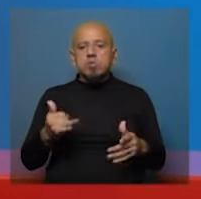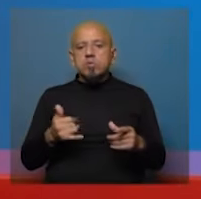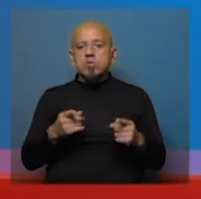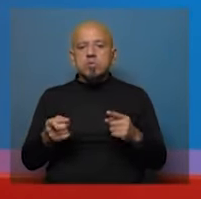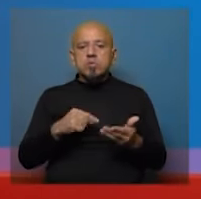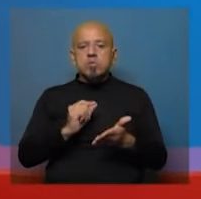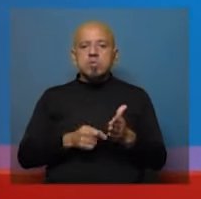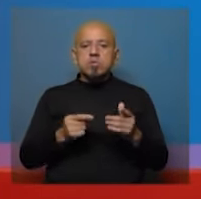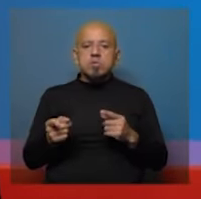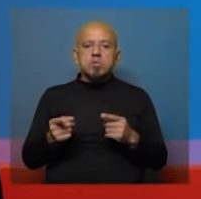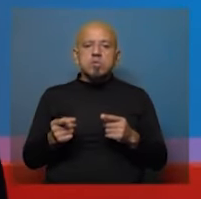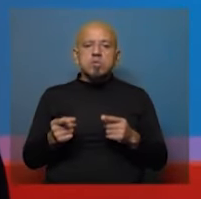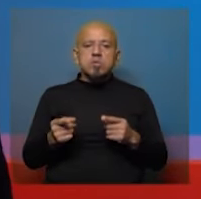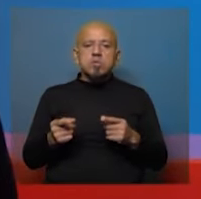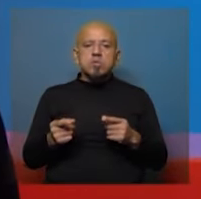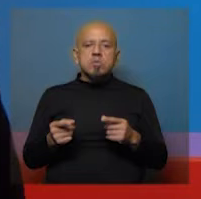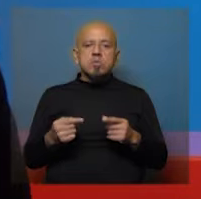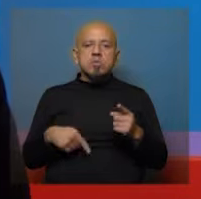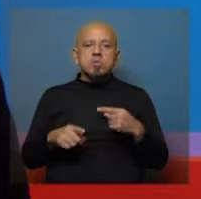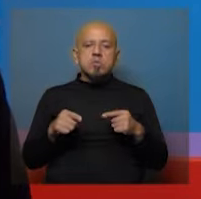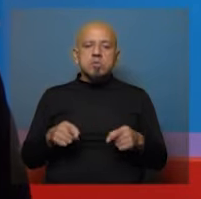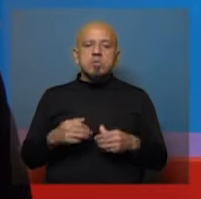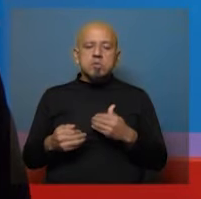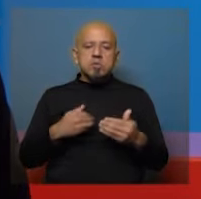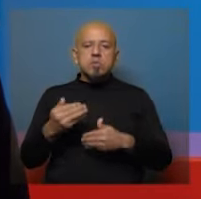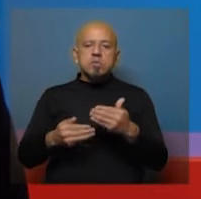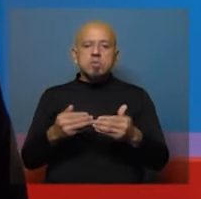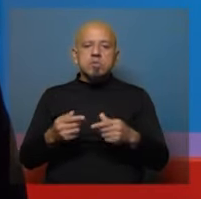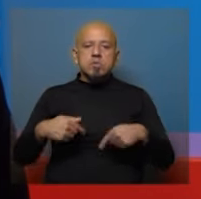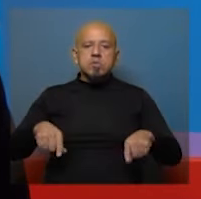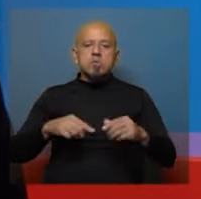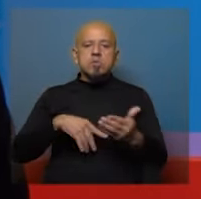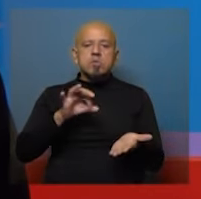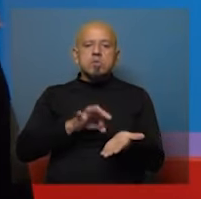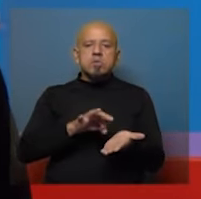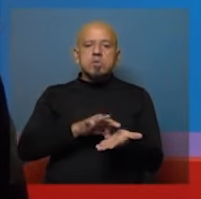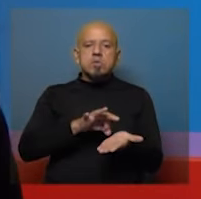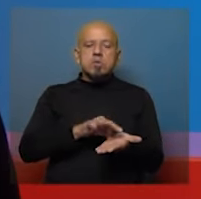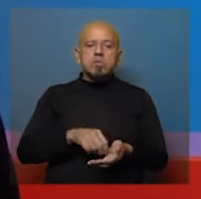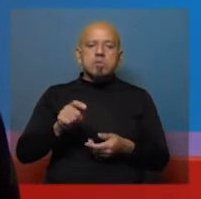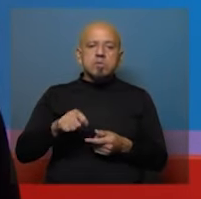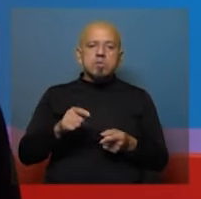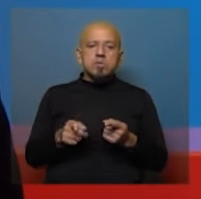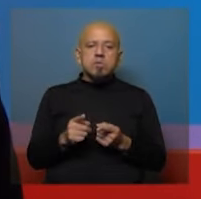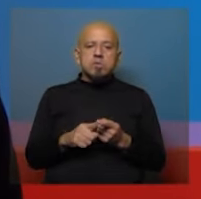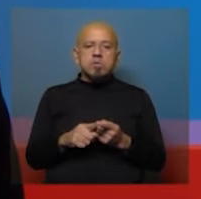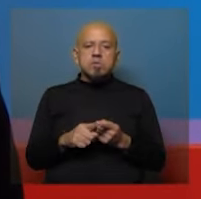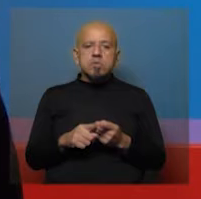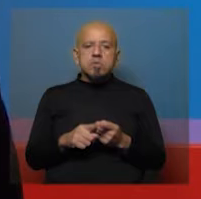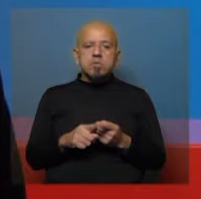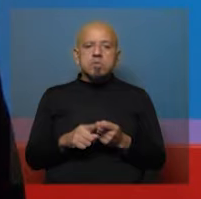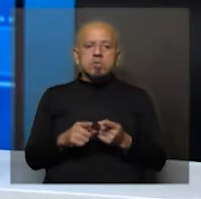una firma letrada bueno todo ese proceso me parece que es parte del sistema de Justicia que este estamos